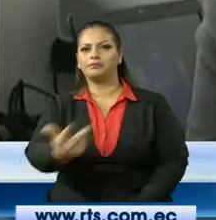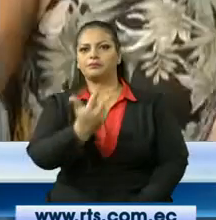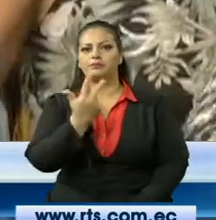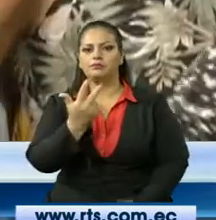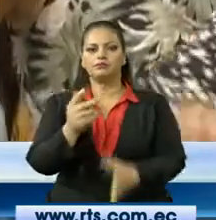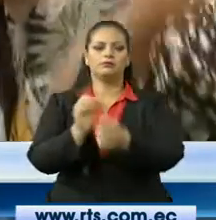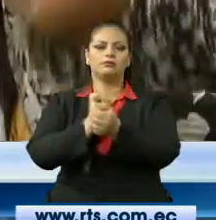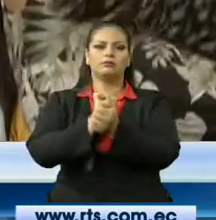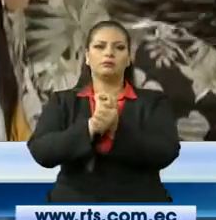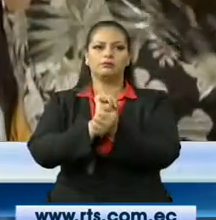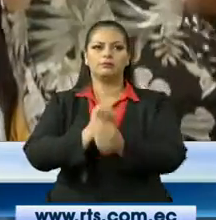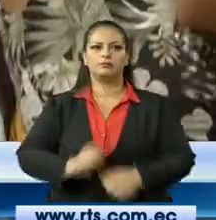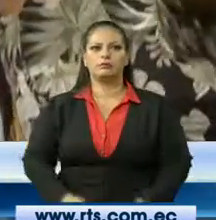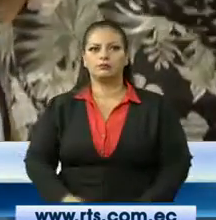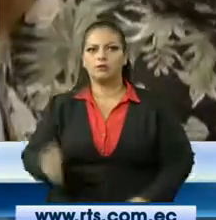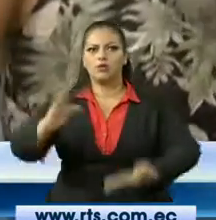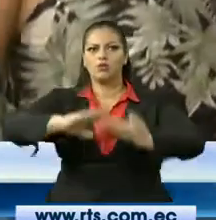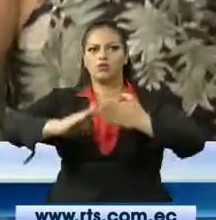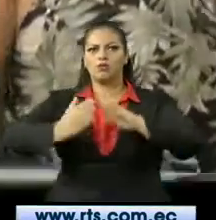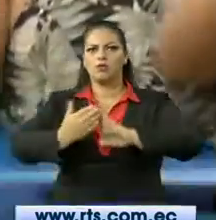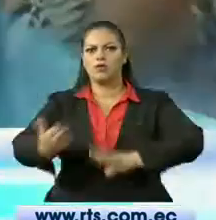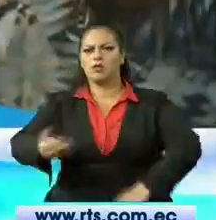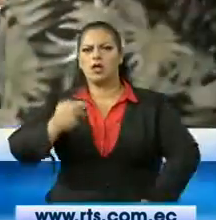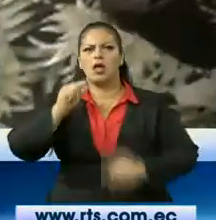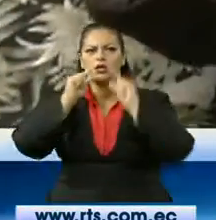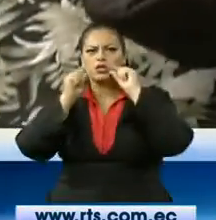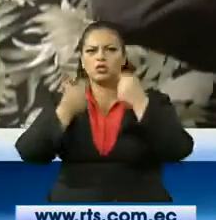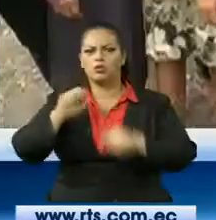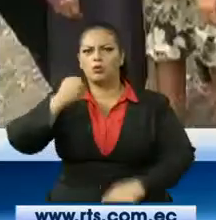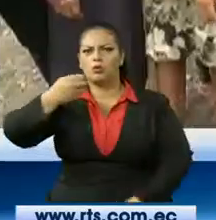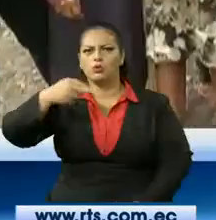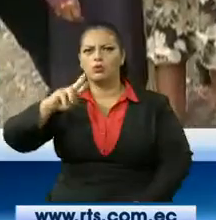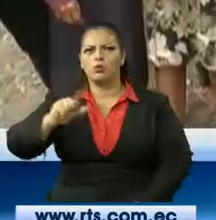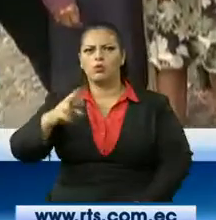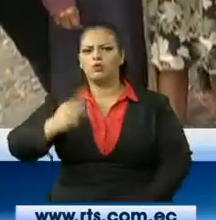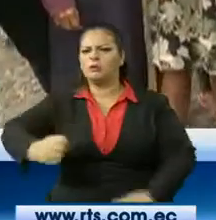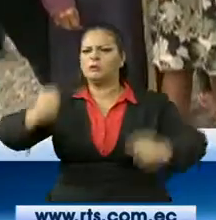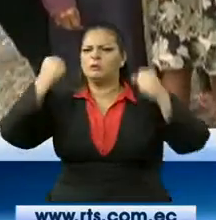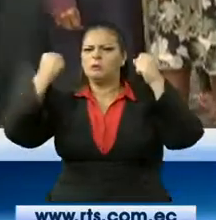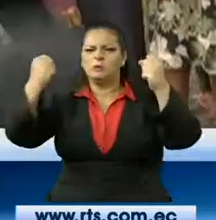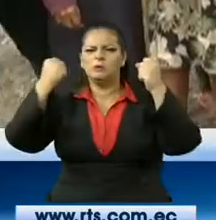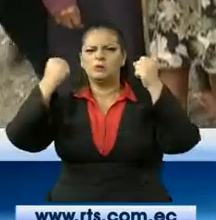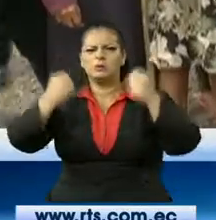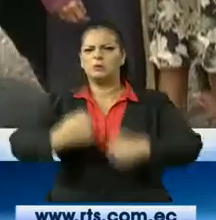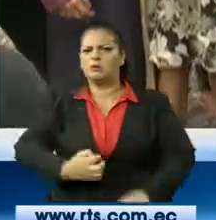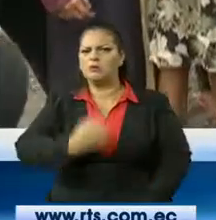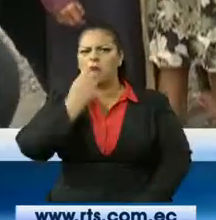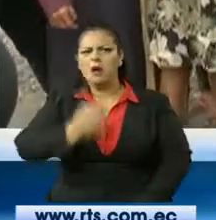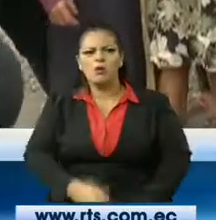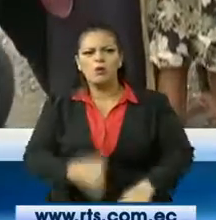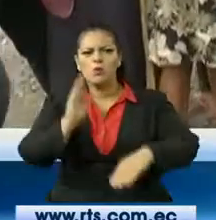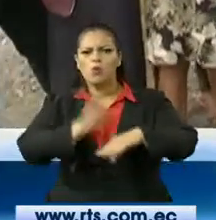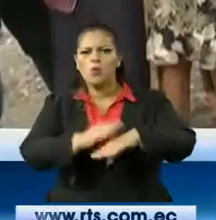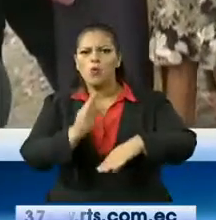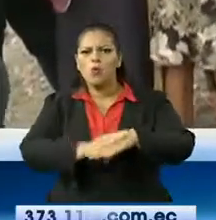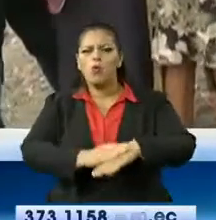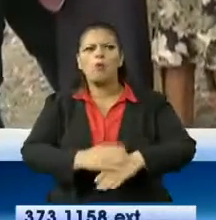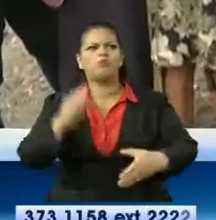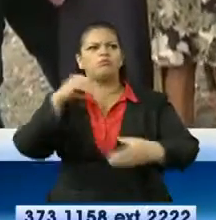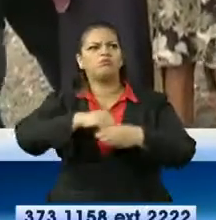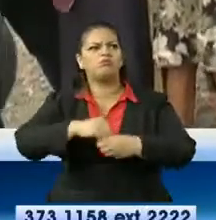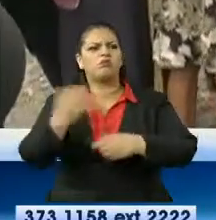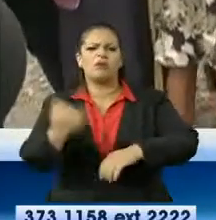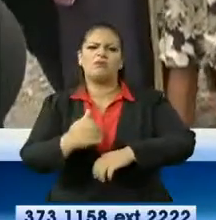ecuatoriana. Los Shuar de esa zona selvática están indignados. Dicen que hay extranjeros que están llegando a Palora sin conocer